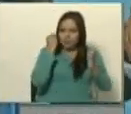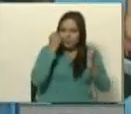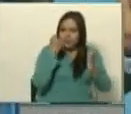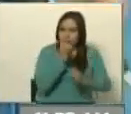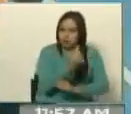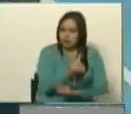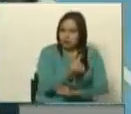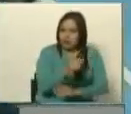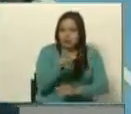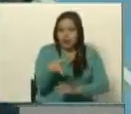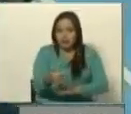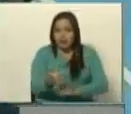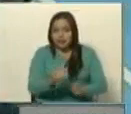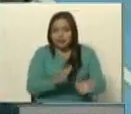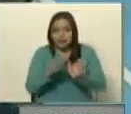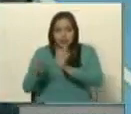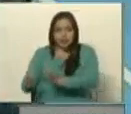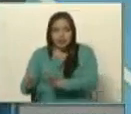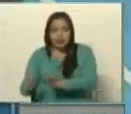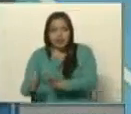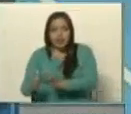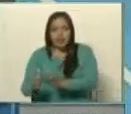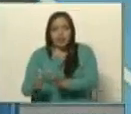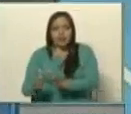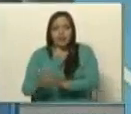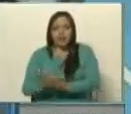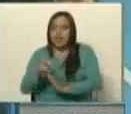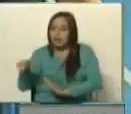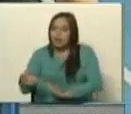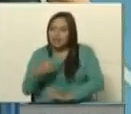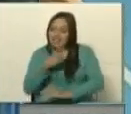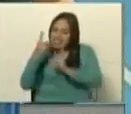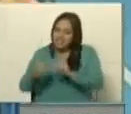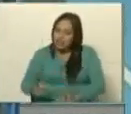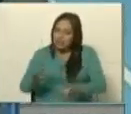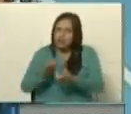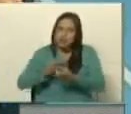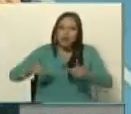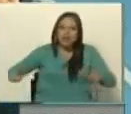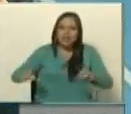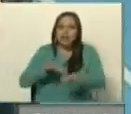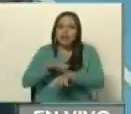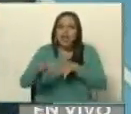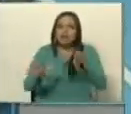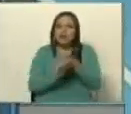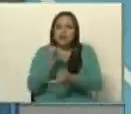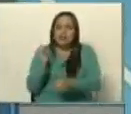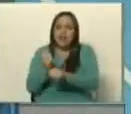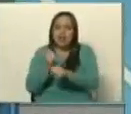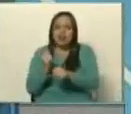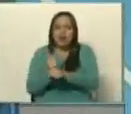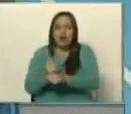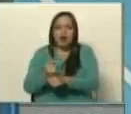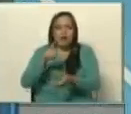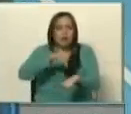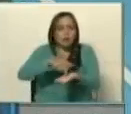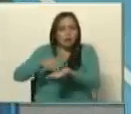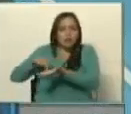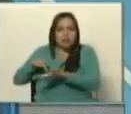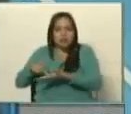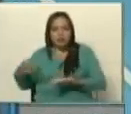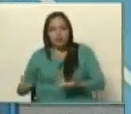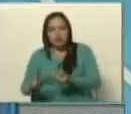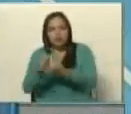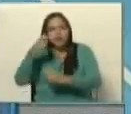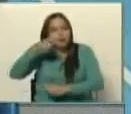el fascismo, y entre nuestro empeño democrático y amplio de gestión popular de gobierno en acompañamiento desde